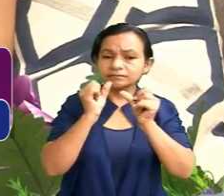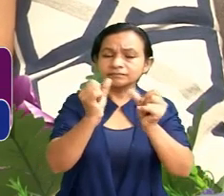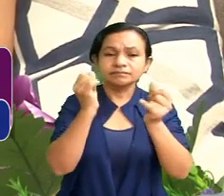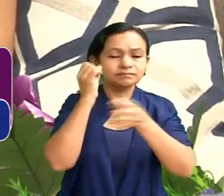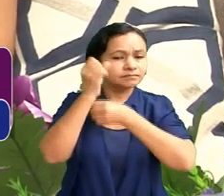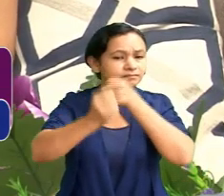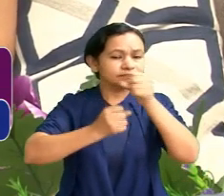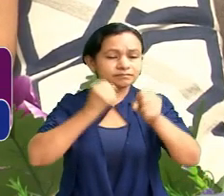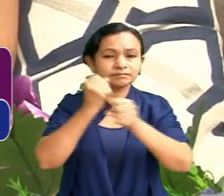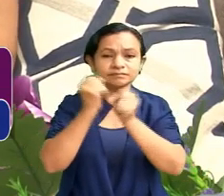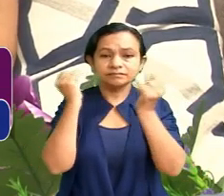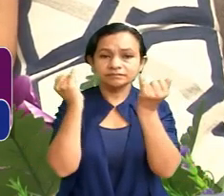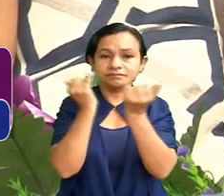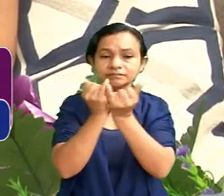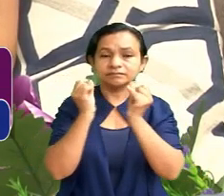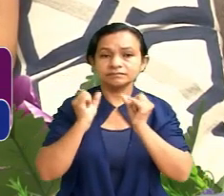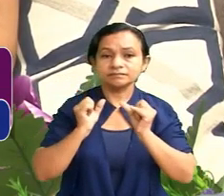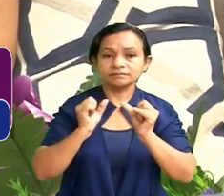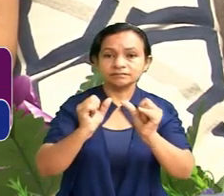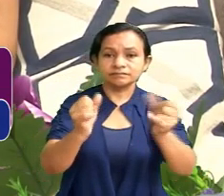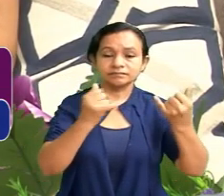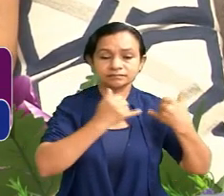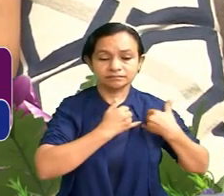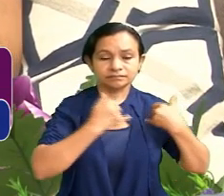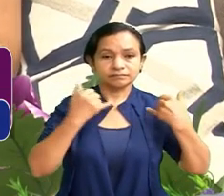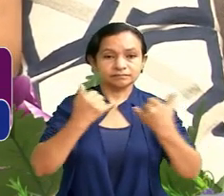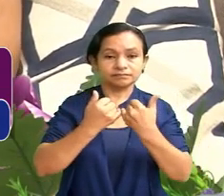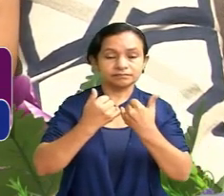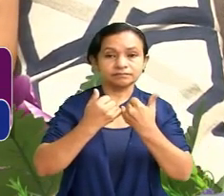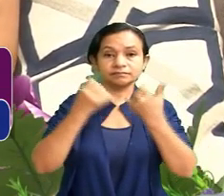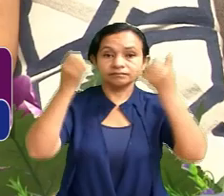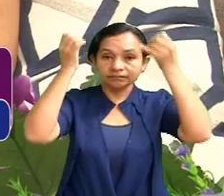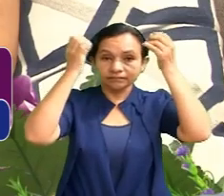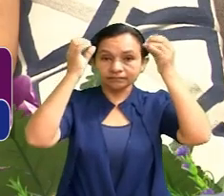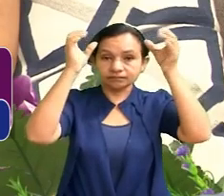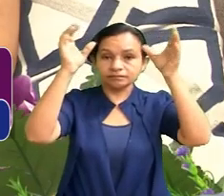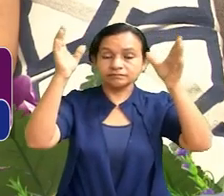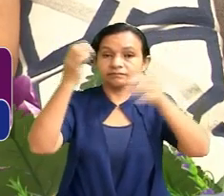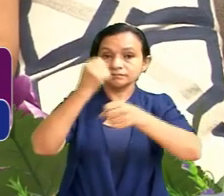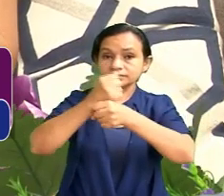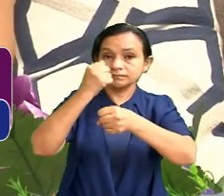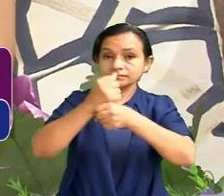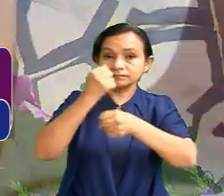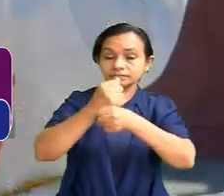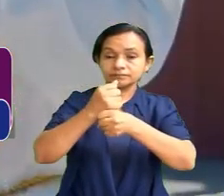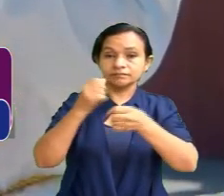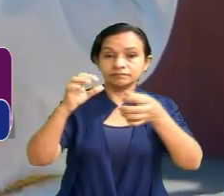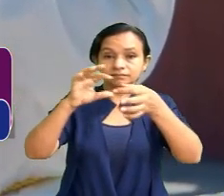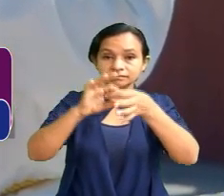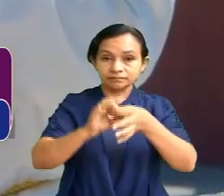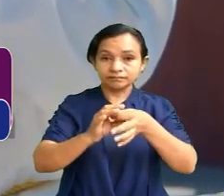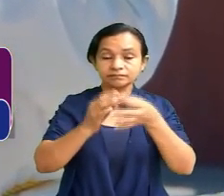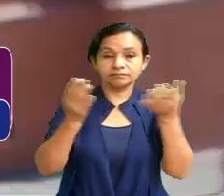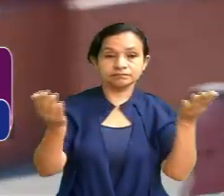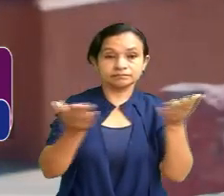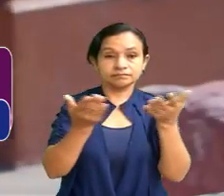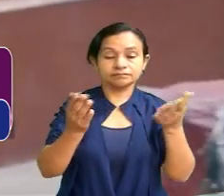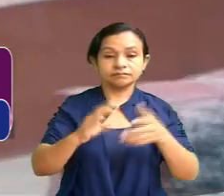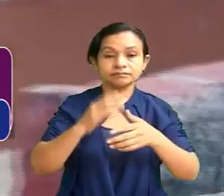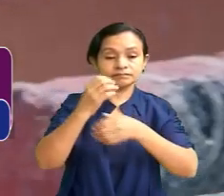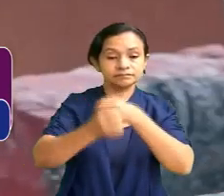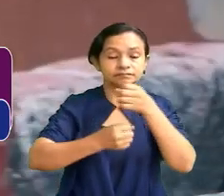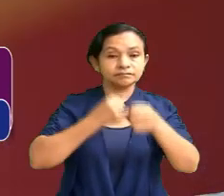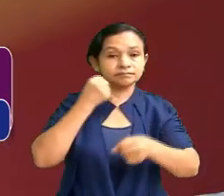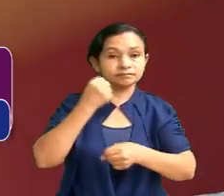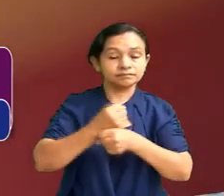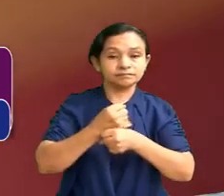años haciendo esto el instituto de cultura pues realiza un trabajo al respecto de eso lo trabaja con ellos verdad tienen años